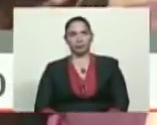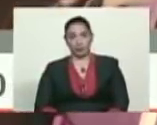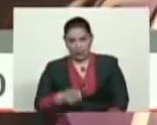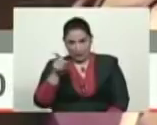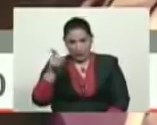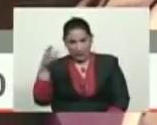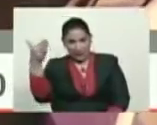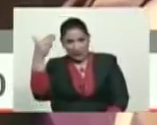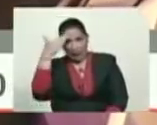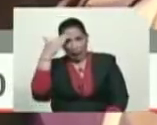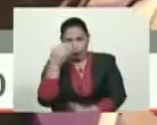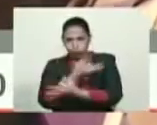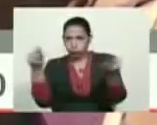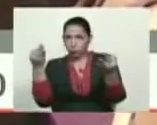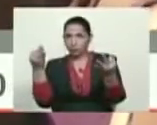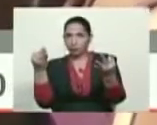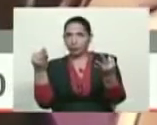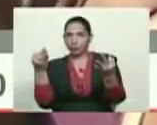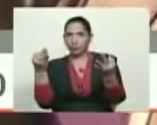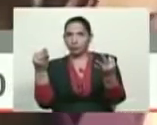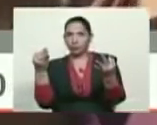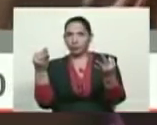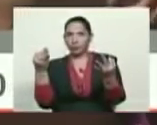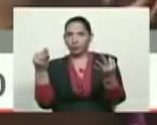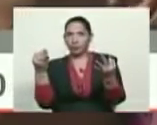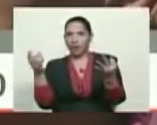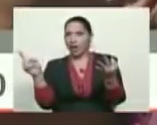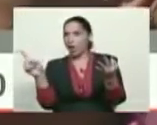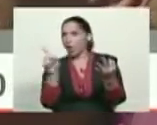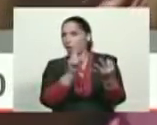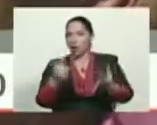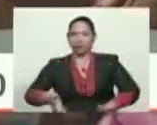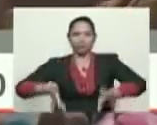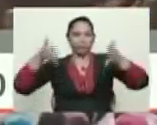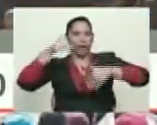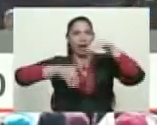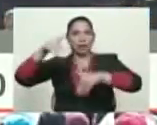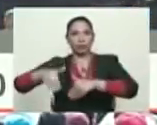saben perfectamente que no nos van a ganar elecciones.